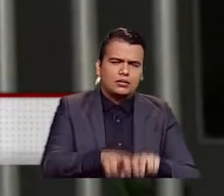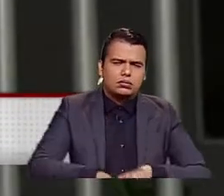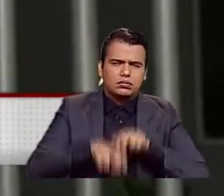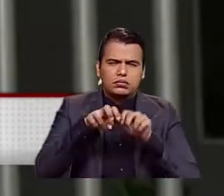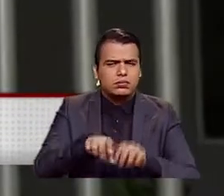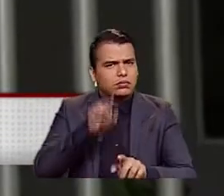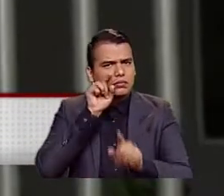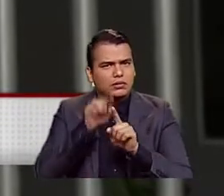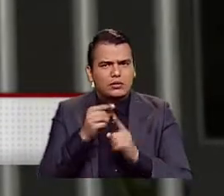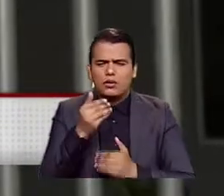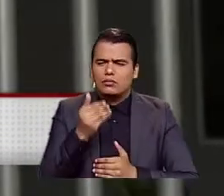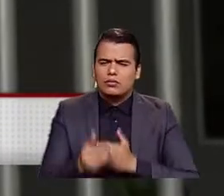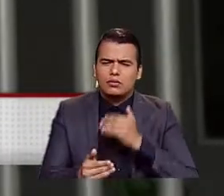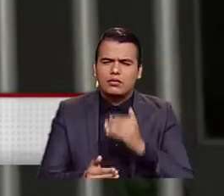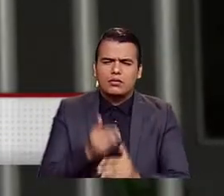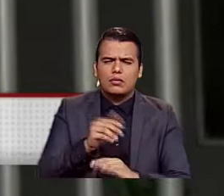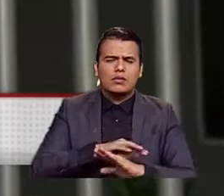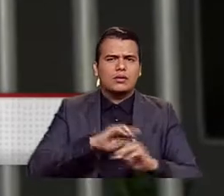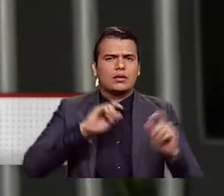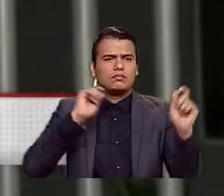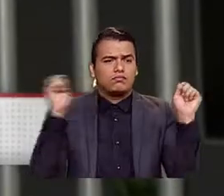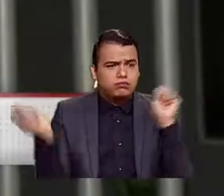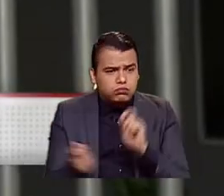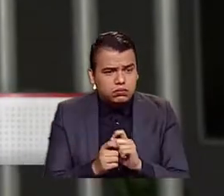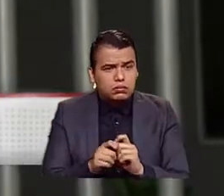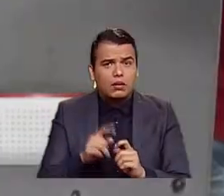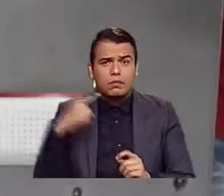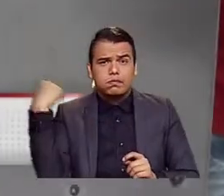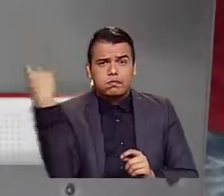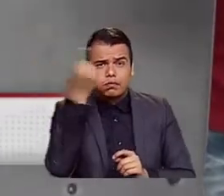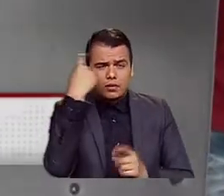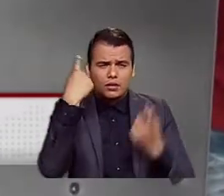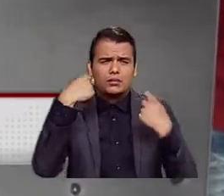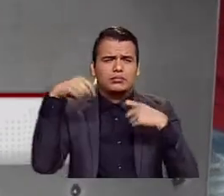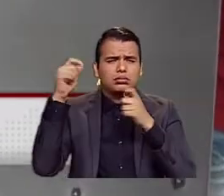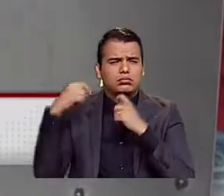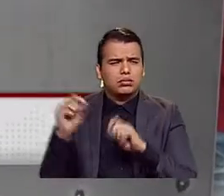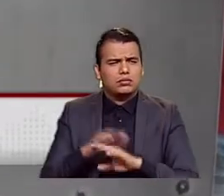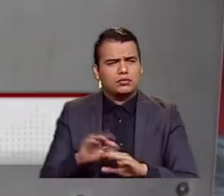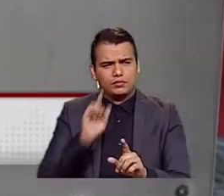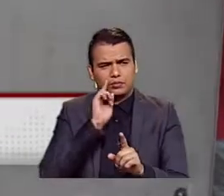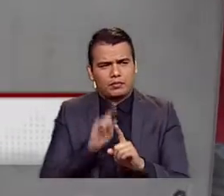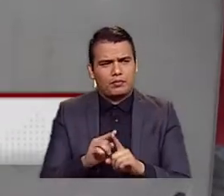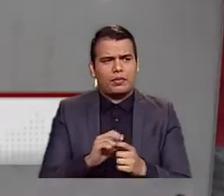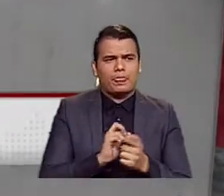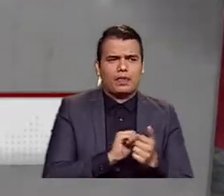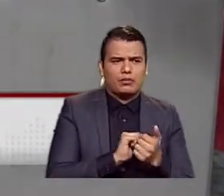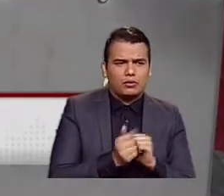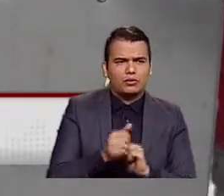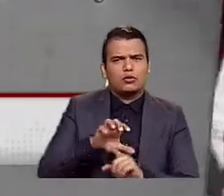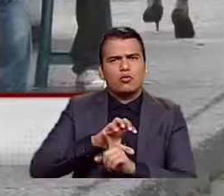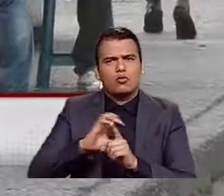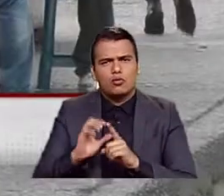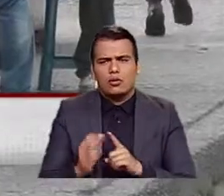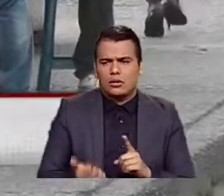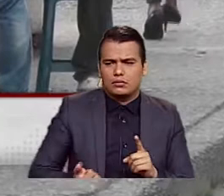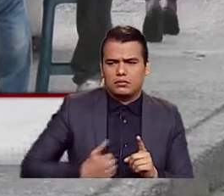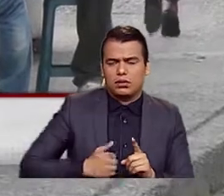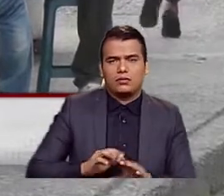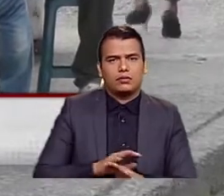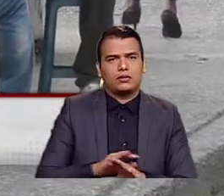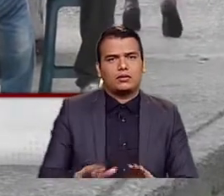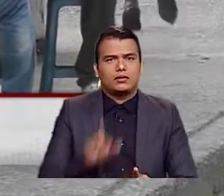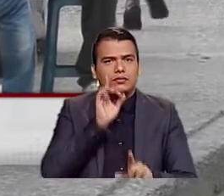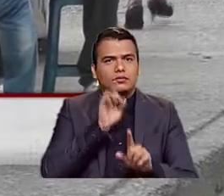podamos transformar y podamos vender hacia afuera, para que aprovechemos el deporte y la cultura como transformadores, no solo